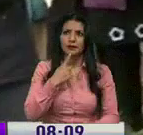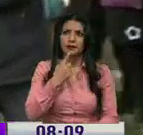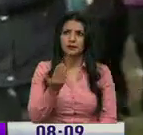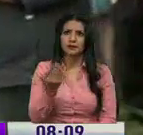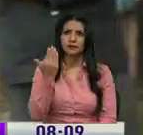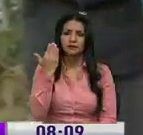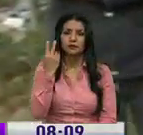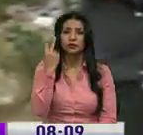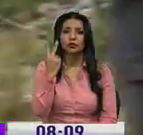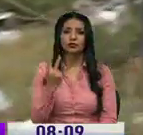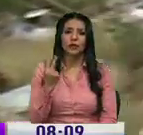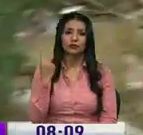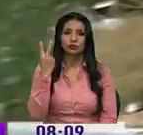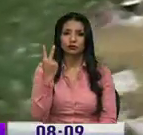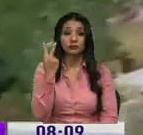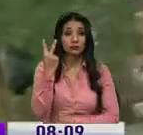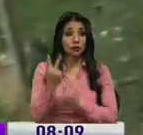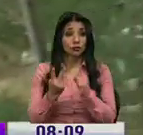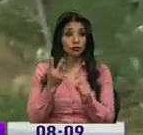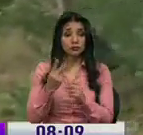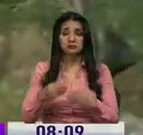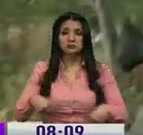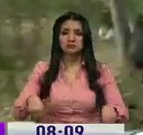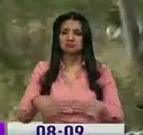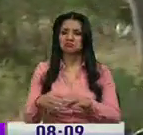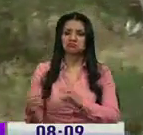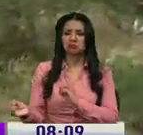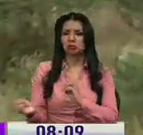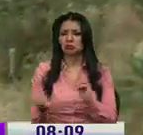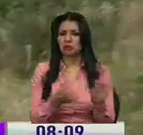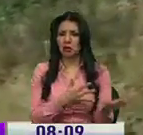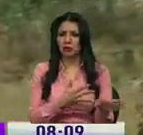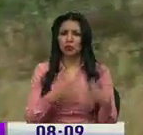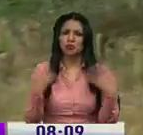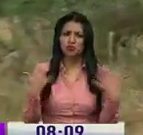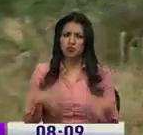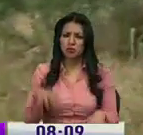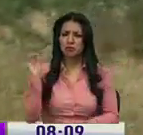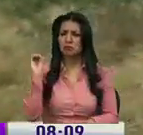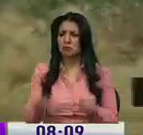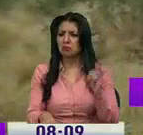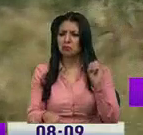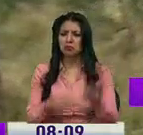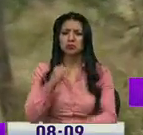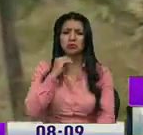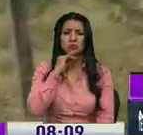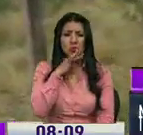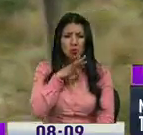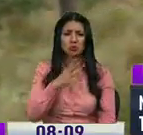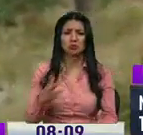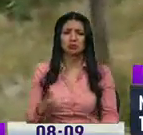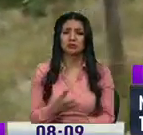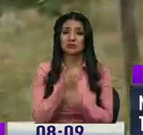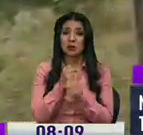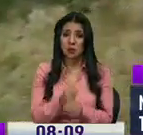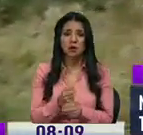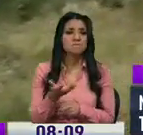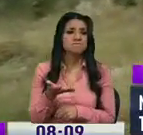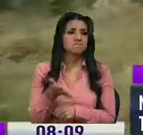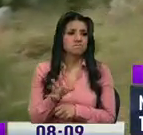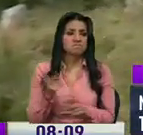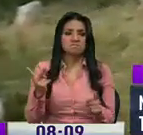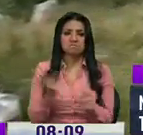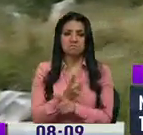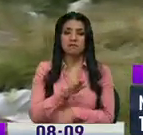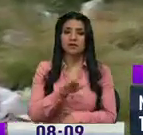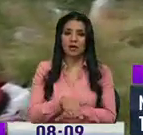aproximadamente 2 años este terreno está abandonado y desde allí se ha convertido en un foco de insalubridad, pero también de inseguridad, pese a